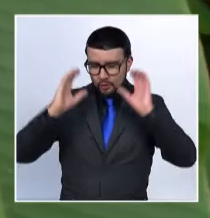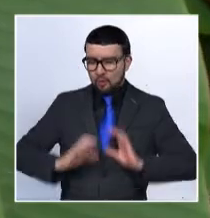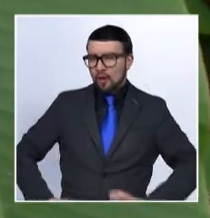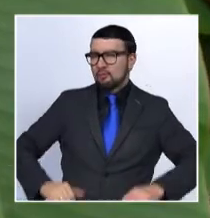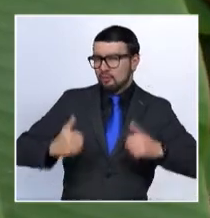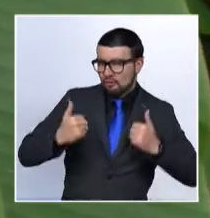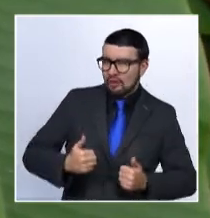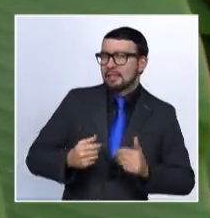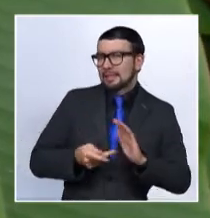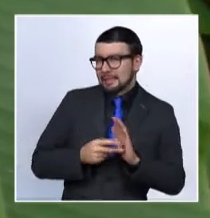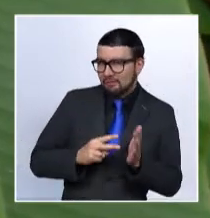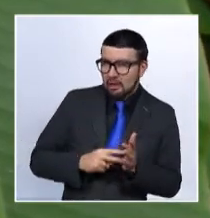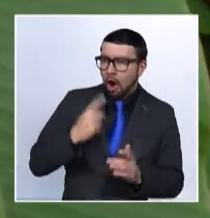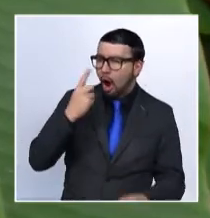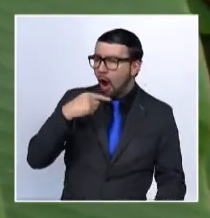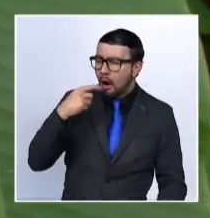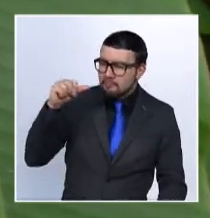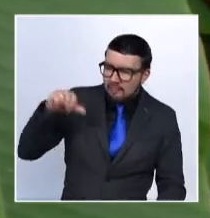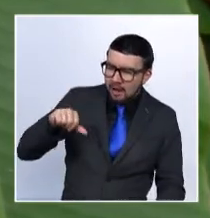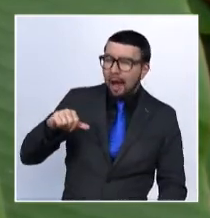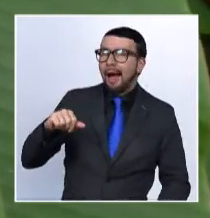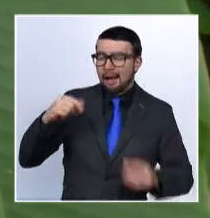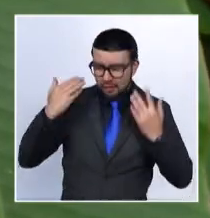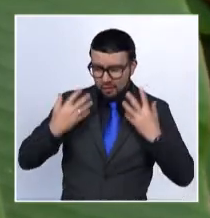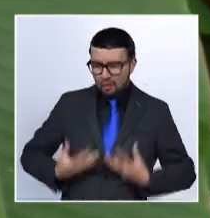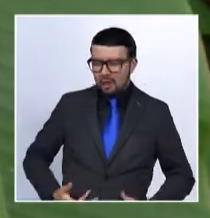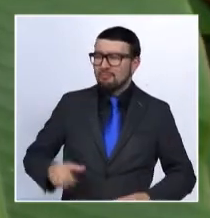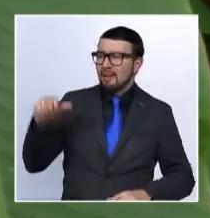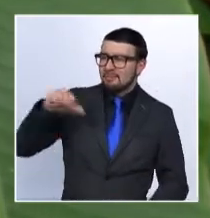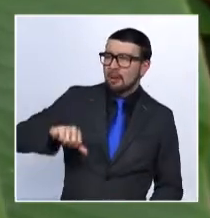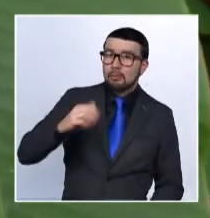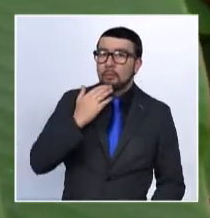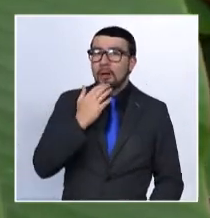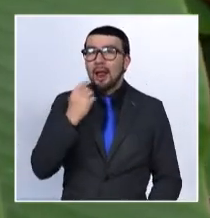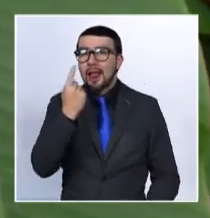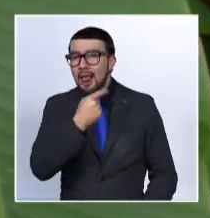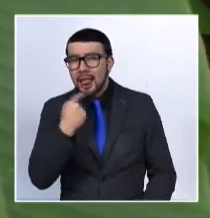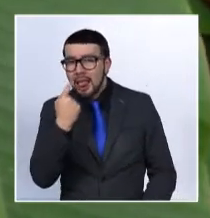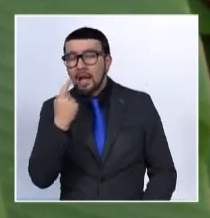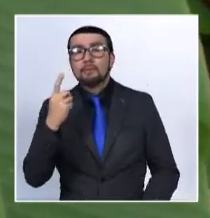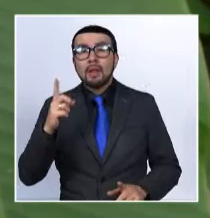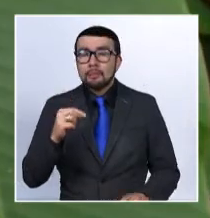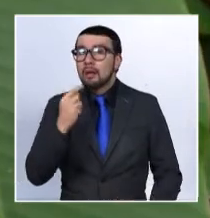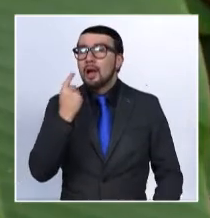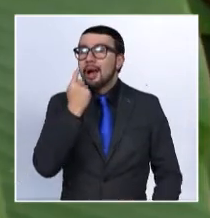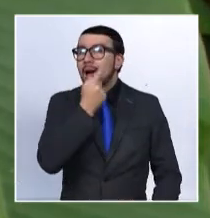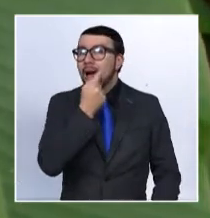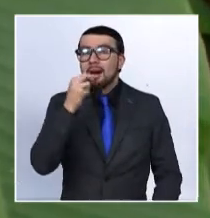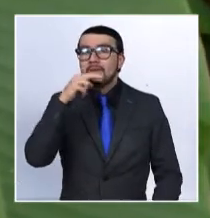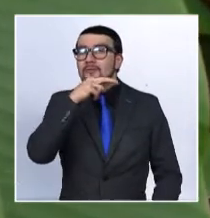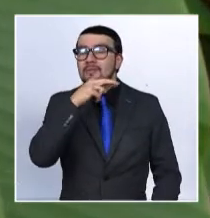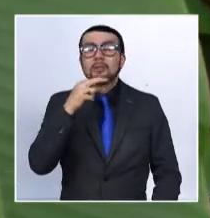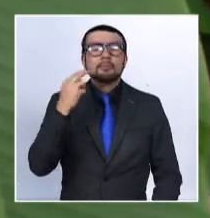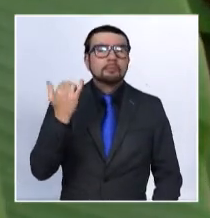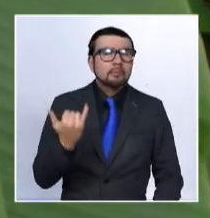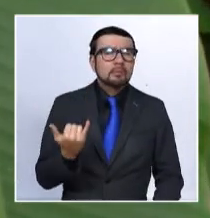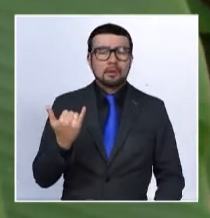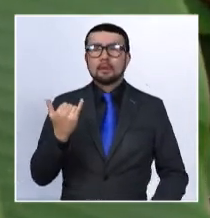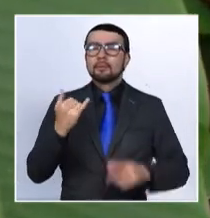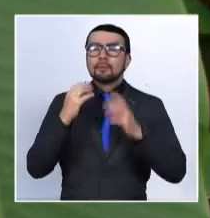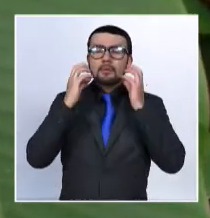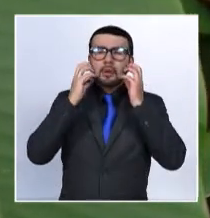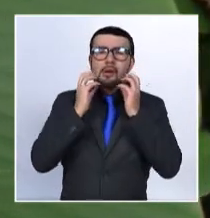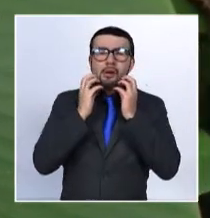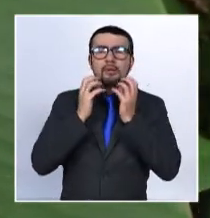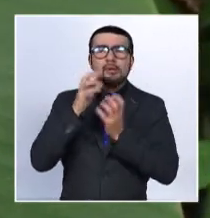de salud. Entonces miramos la lengua, la encía, la articulación, y esto tiene que ver con otros órganos.